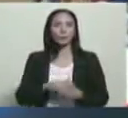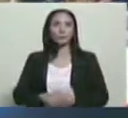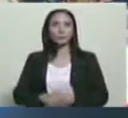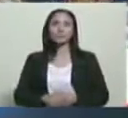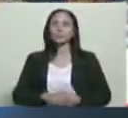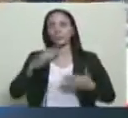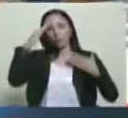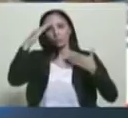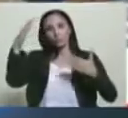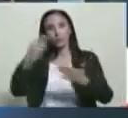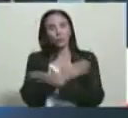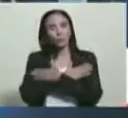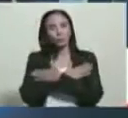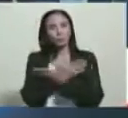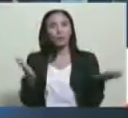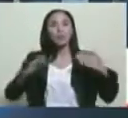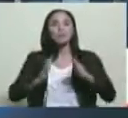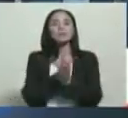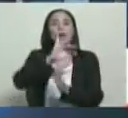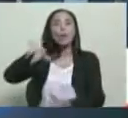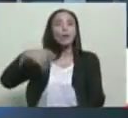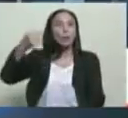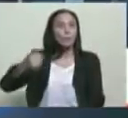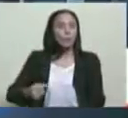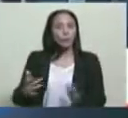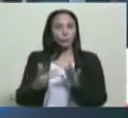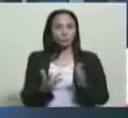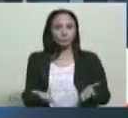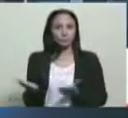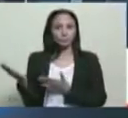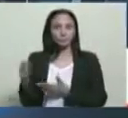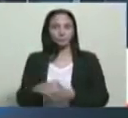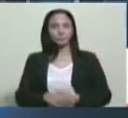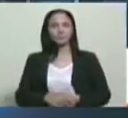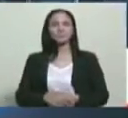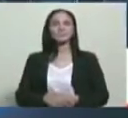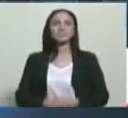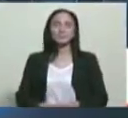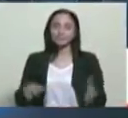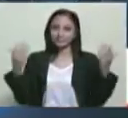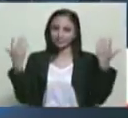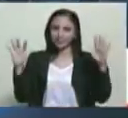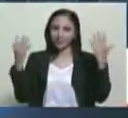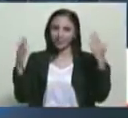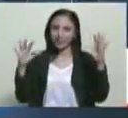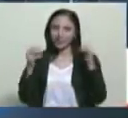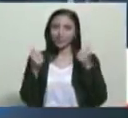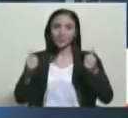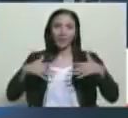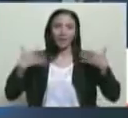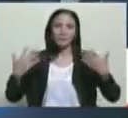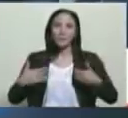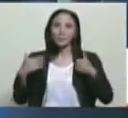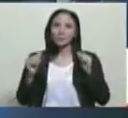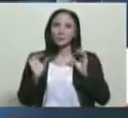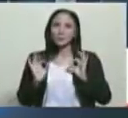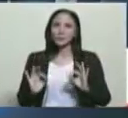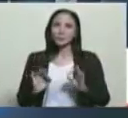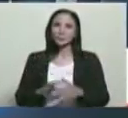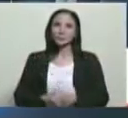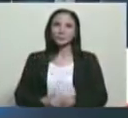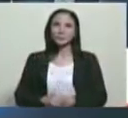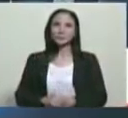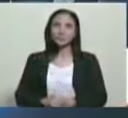un saludo desde San Juan de los Morros. Adelante, presidente. Un aplauso, vale, qué emocionante todo,